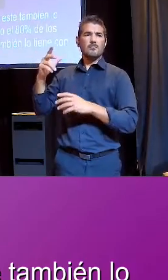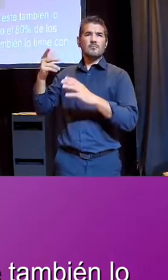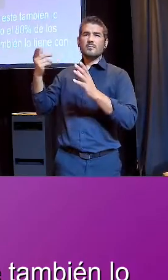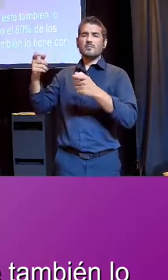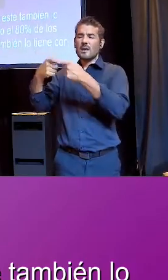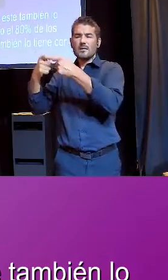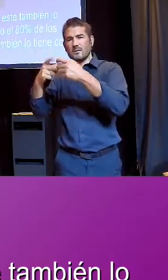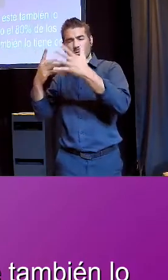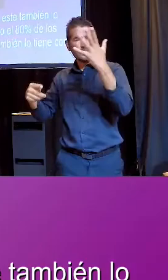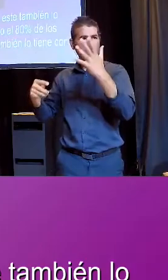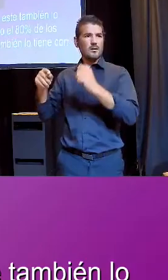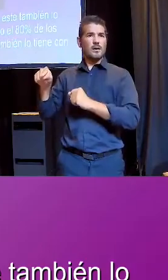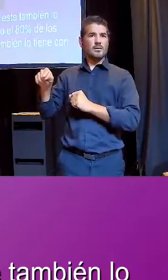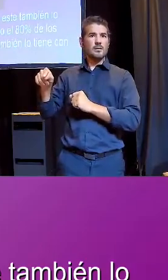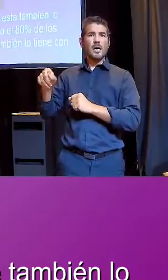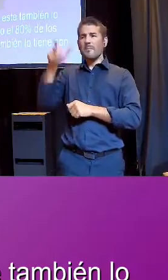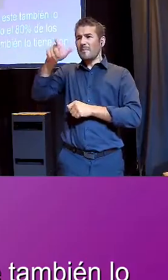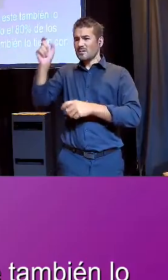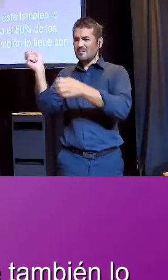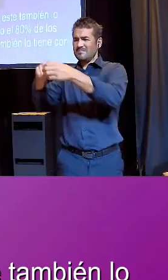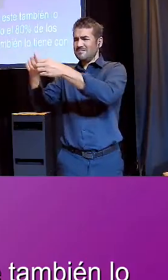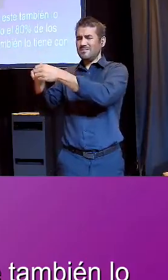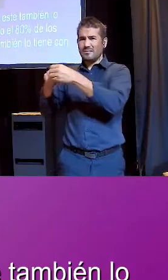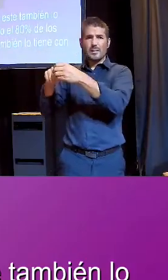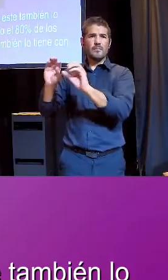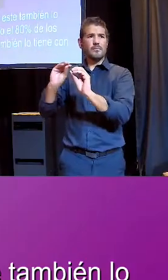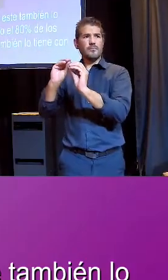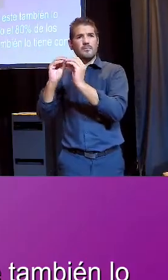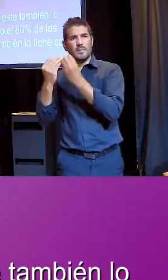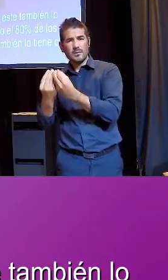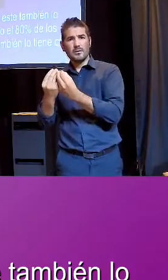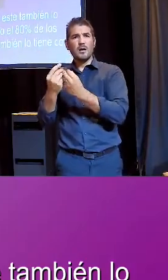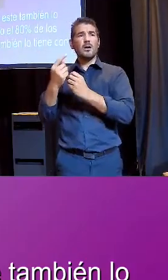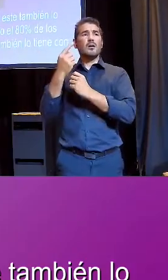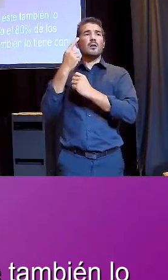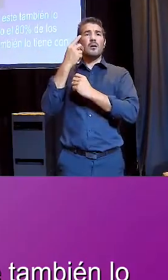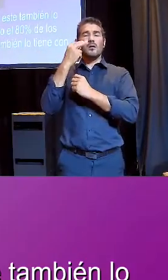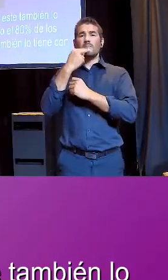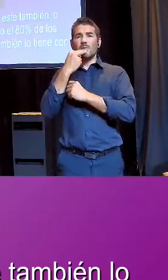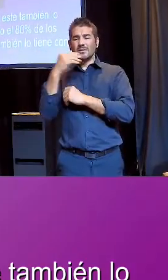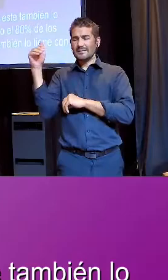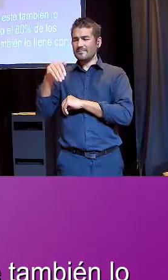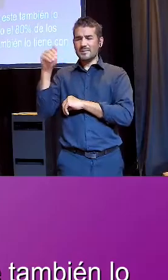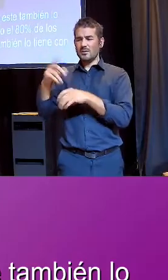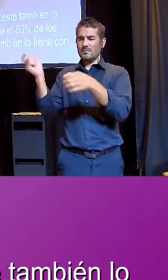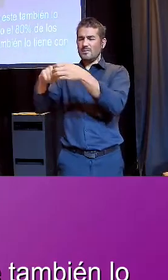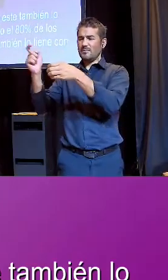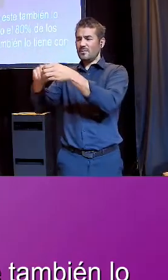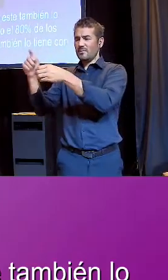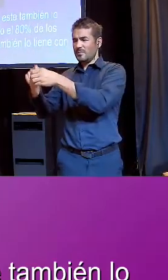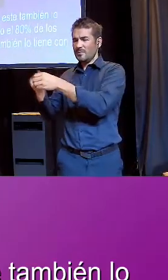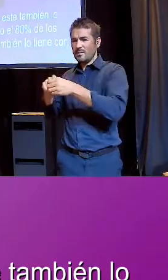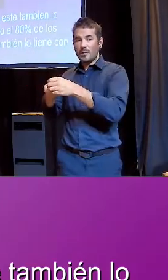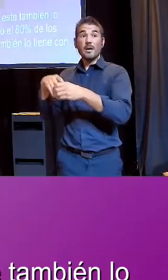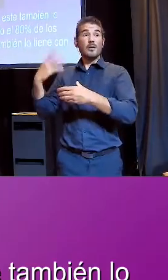sistema que tiene como 11 millones de afiliados y lo que están haciendo es medir todo, anotar todo en los chicos, en las